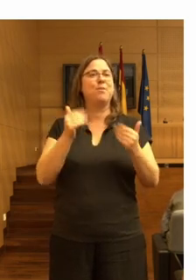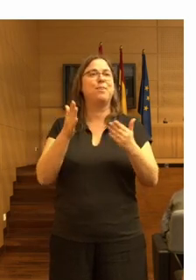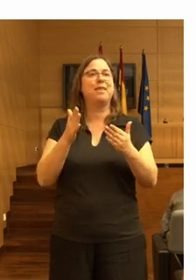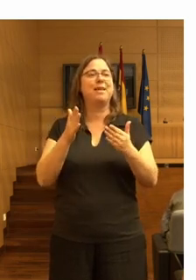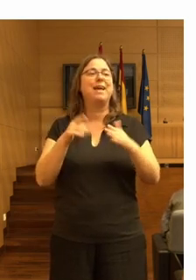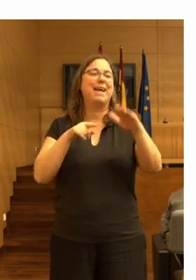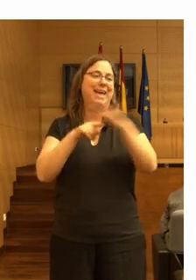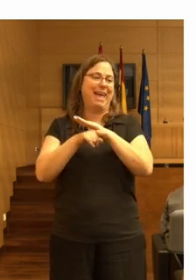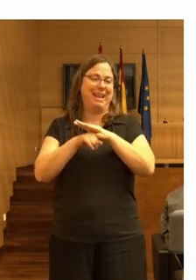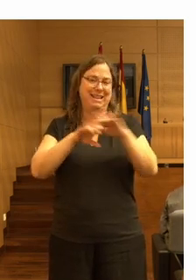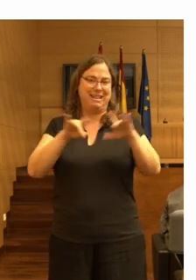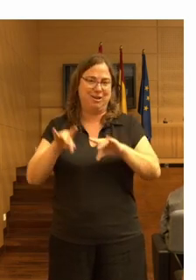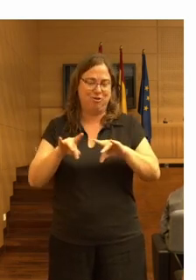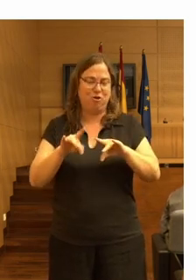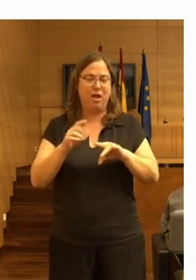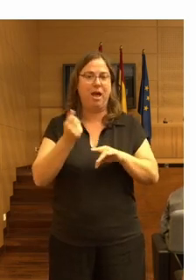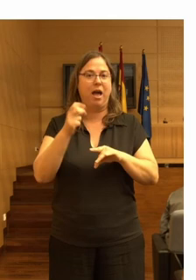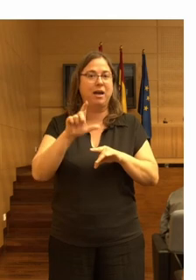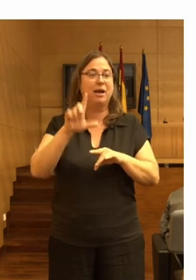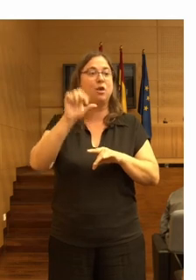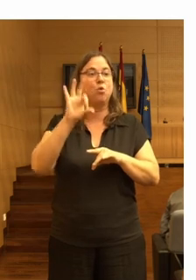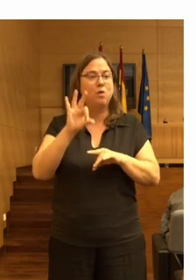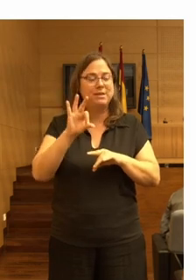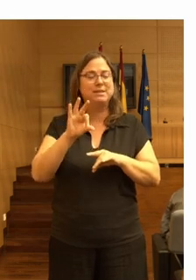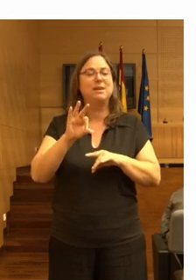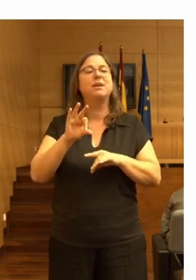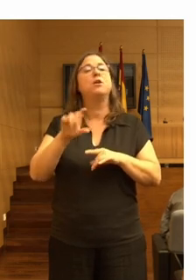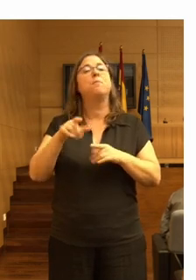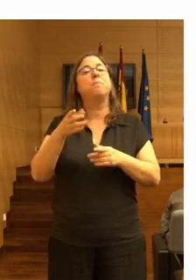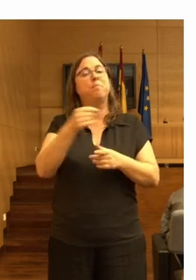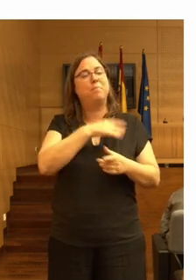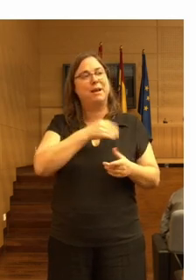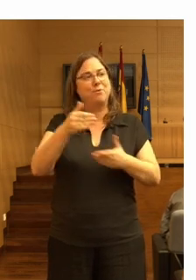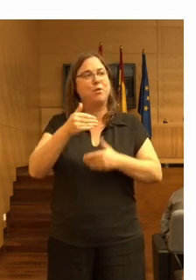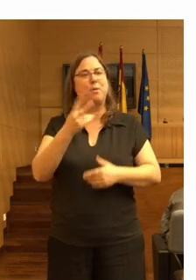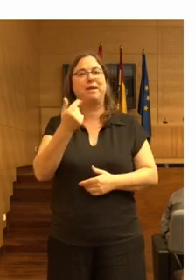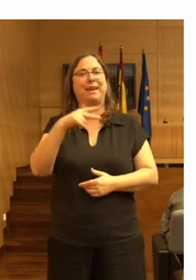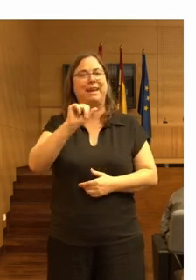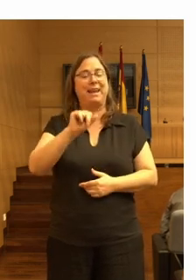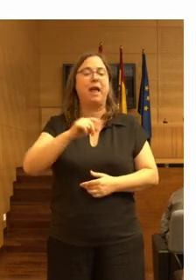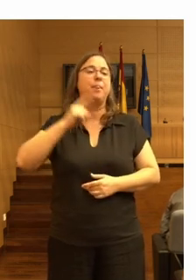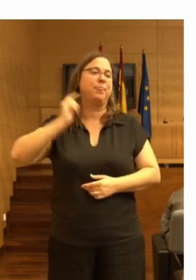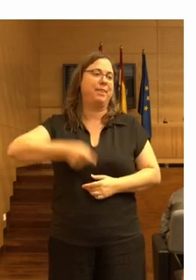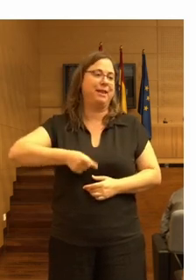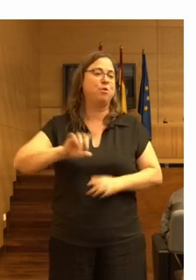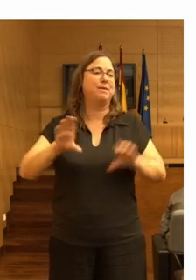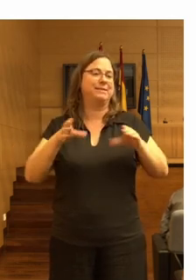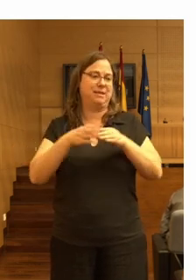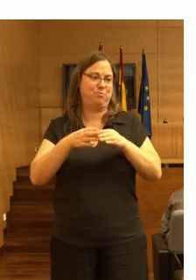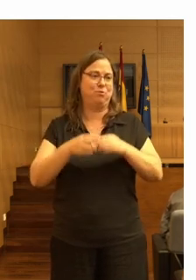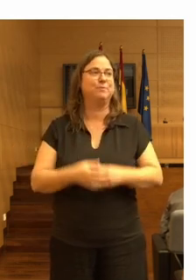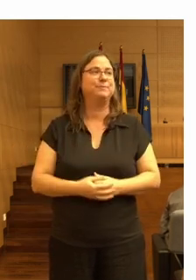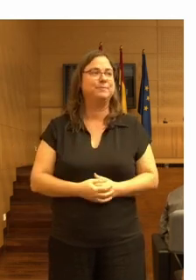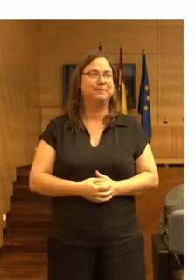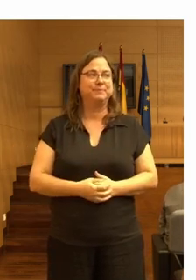su gerente territorial, Ángel Luis Muñoz, y recoge el premio Virginia Mayor, la directora y su equipo.